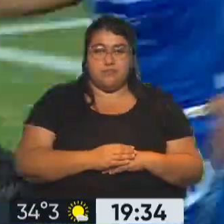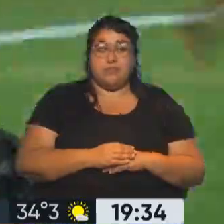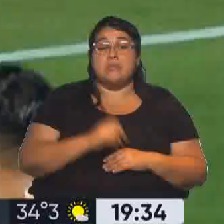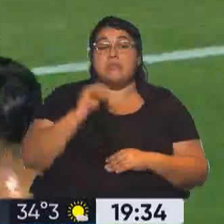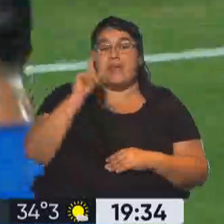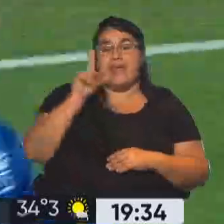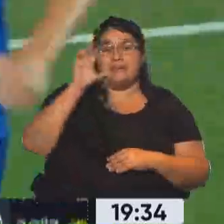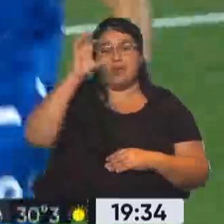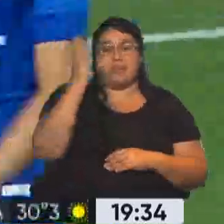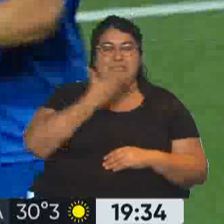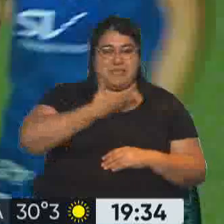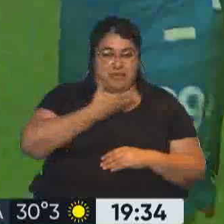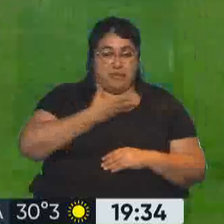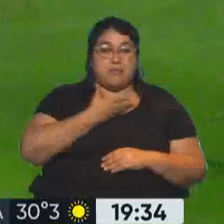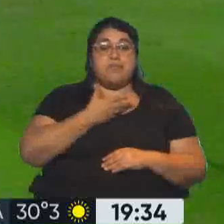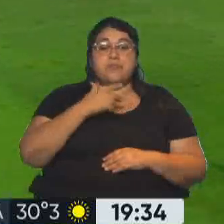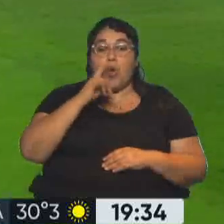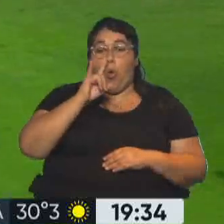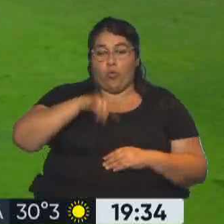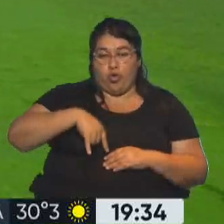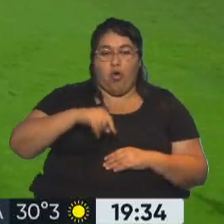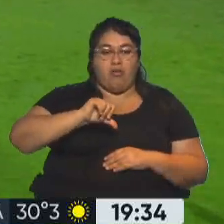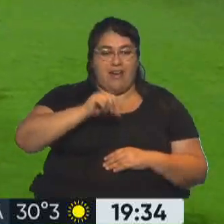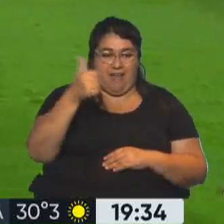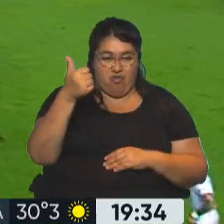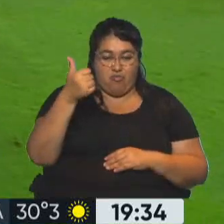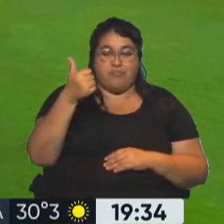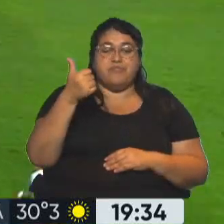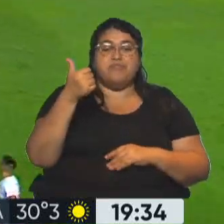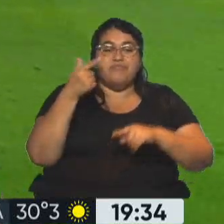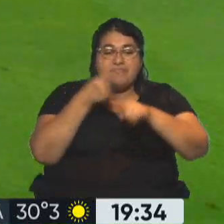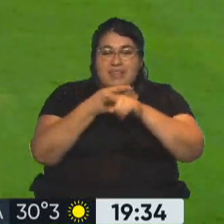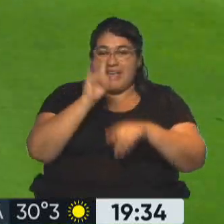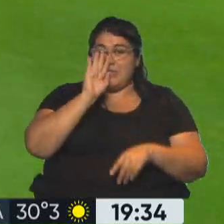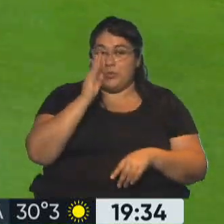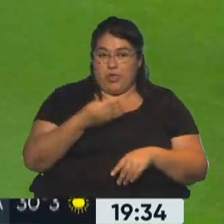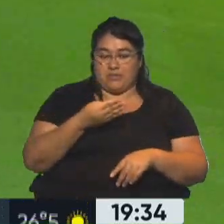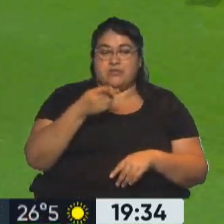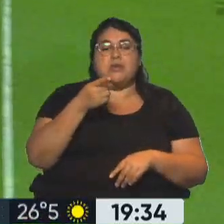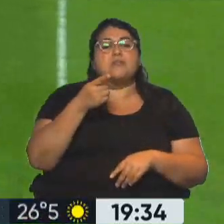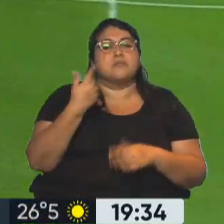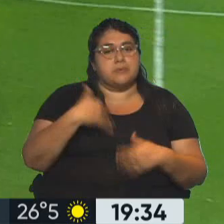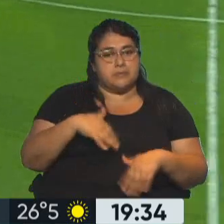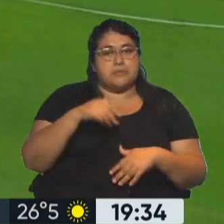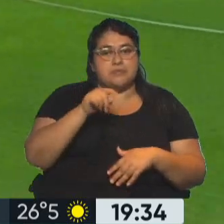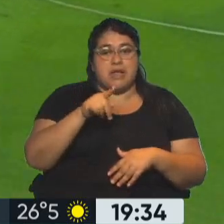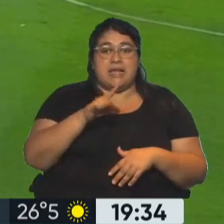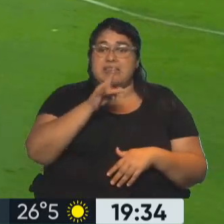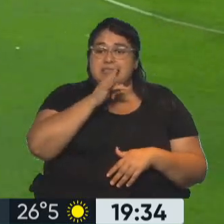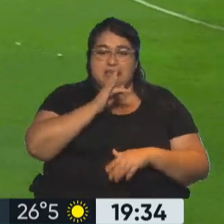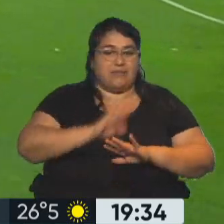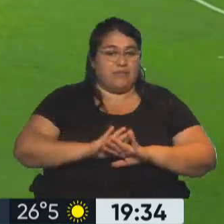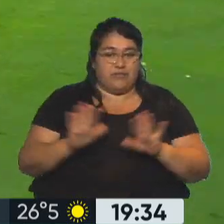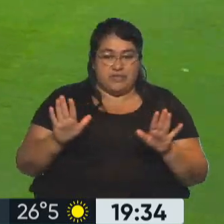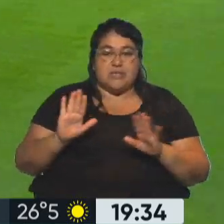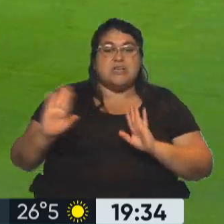Fe, victoria de Unión 2-1 frente a Estudiantes, que ya no tiene más técnico. Dejó de